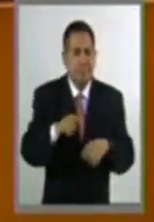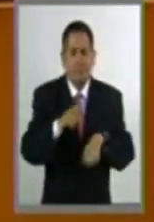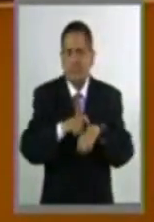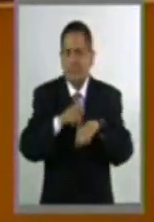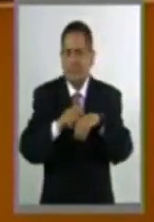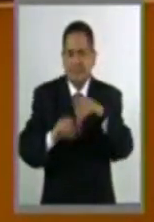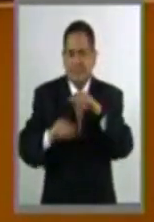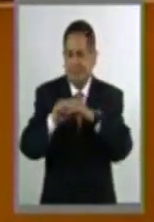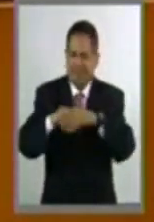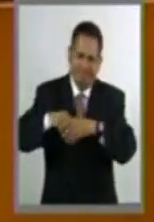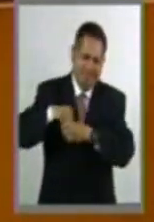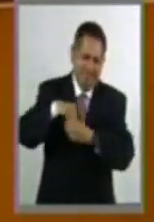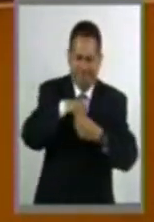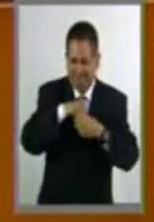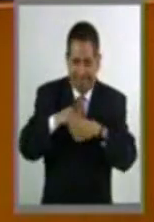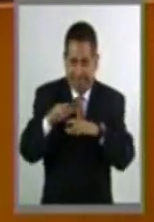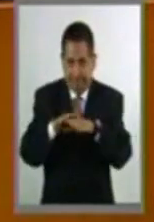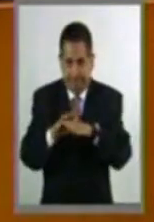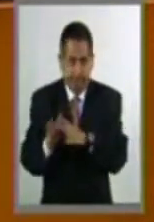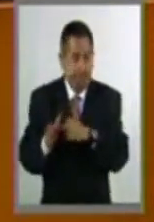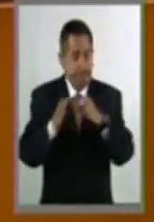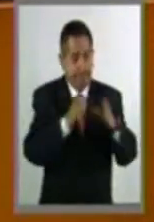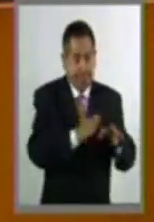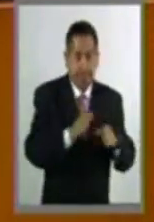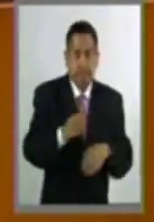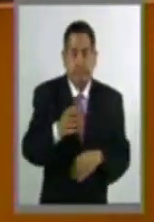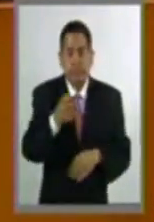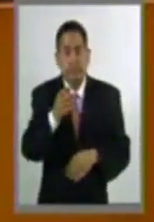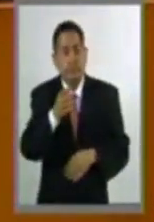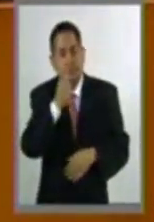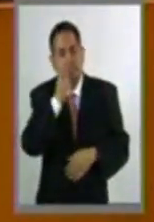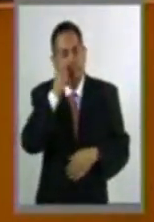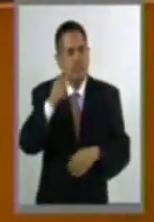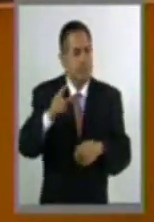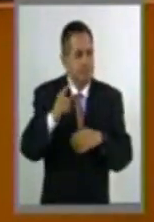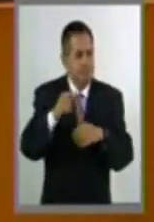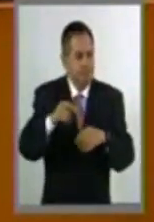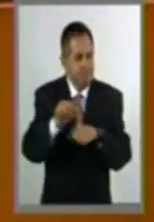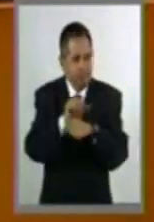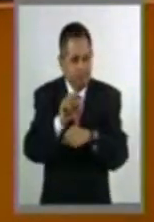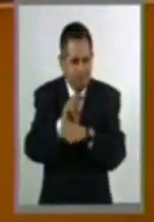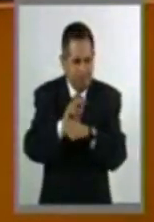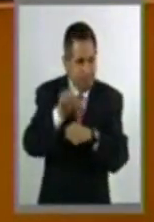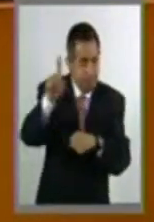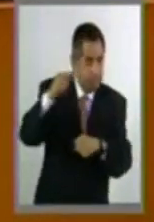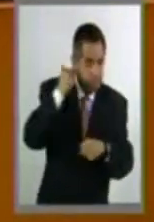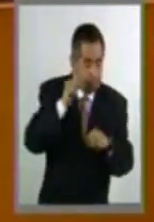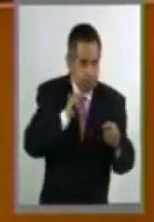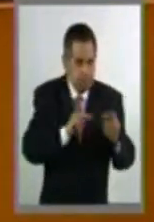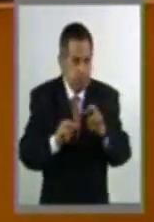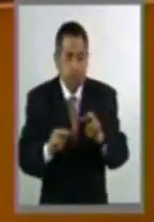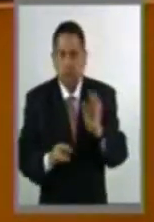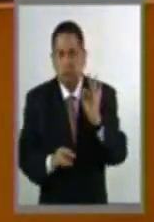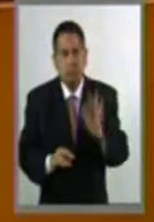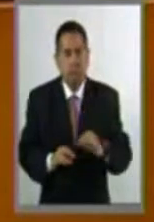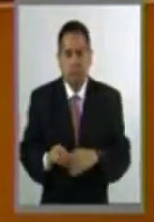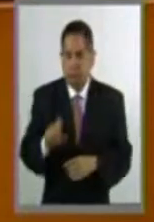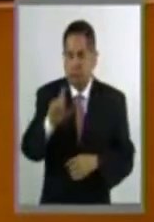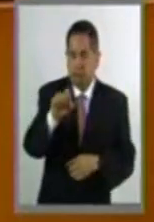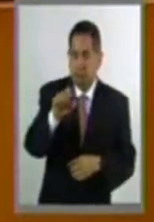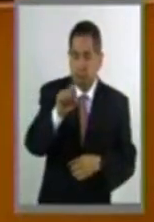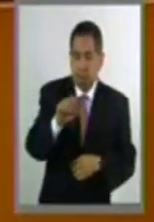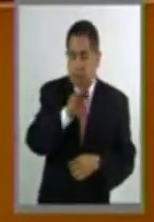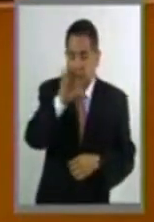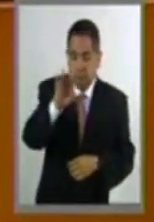pico. Bajo la estimación de la Secretaría de Medio Ambiente y Desarrollo Territorial, SEMADET, de que el 20% de los viajes